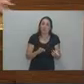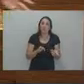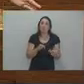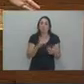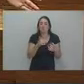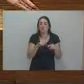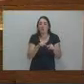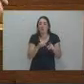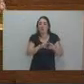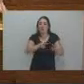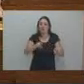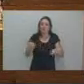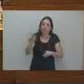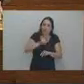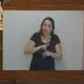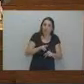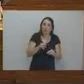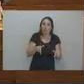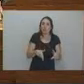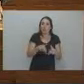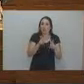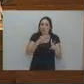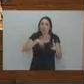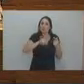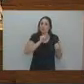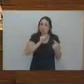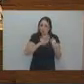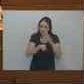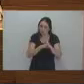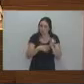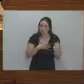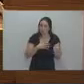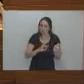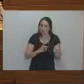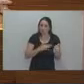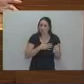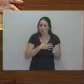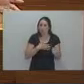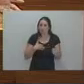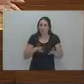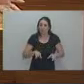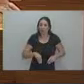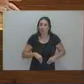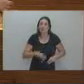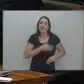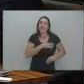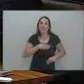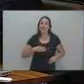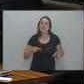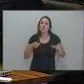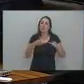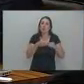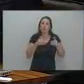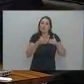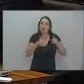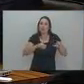democrática, que estábamos dispuestos a seguir discutiendo y que planteábamos que las reuniones fuesen abiertas y retransmitidas. Entendemos que no